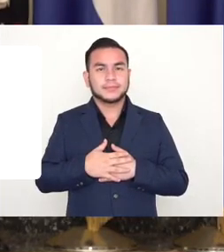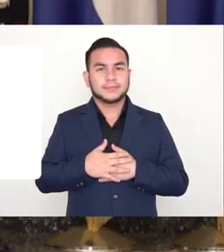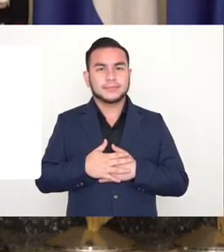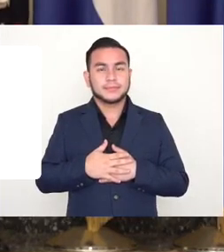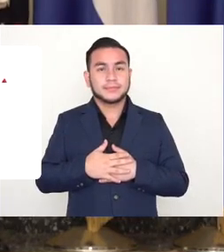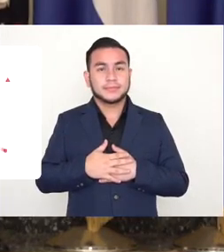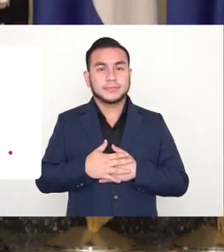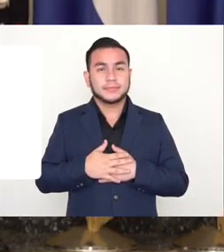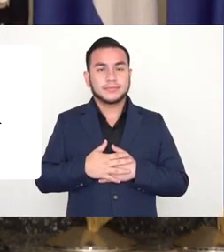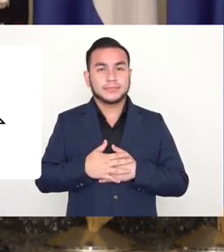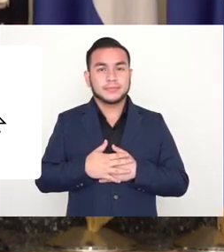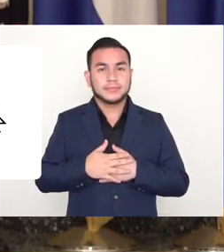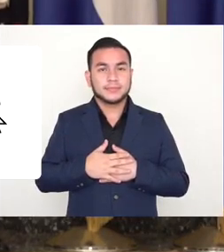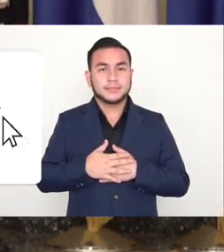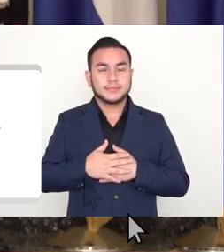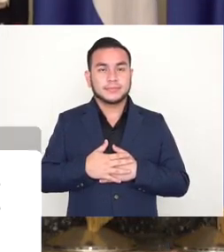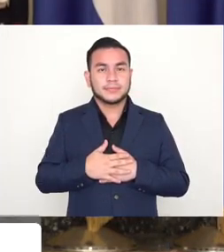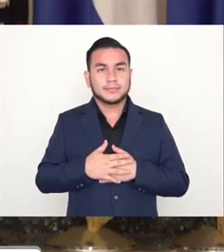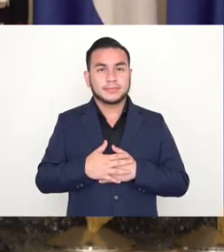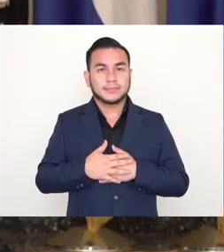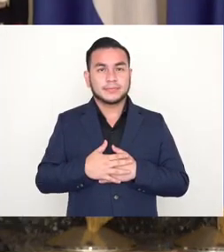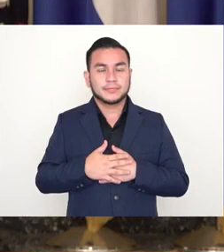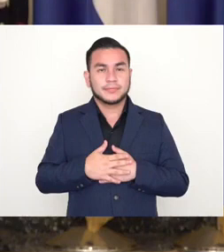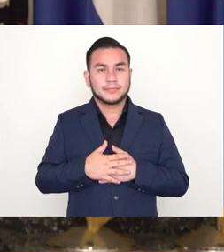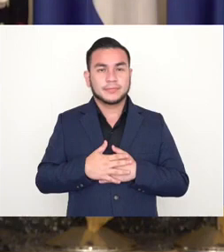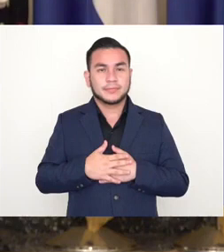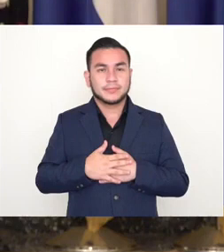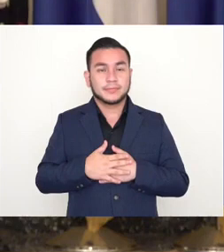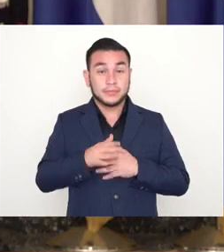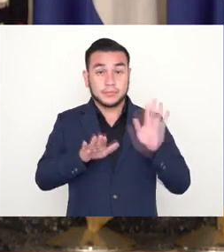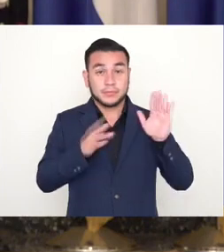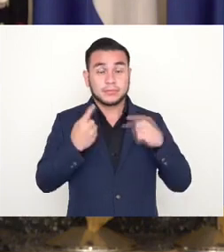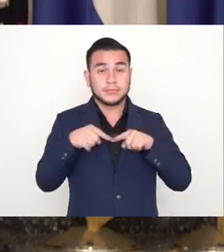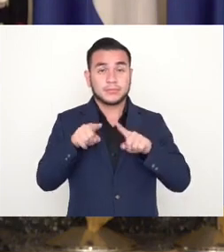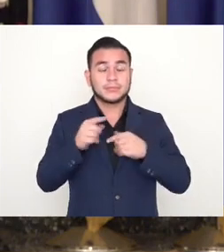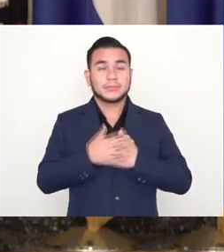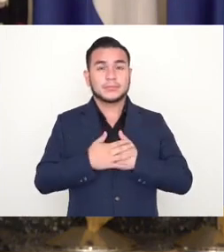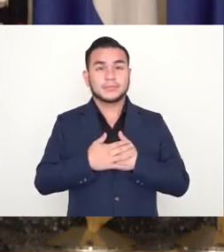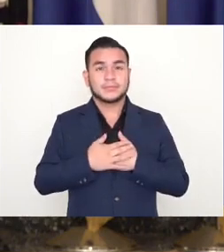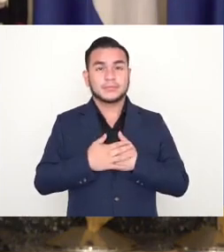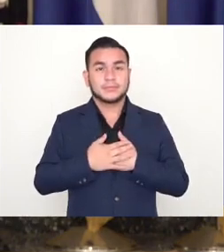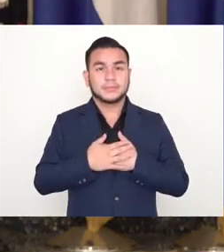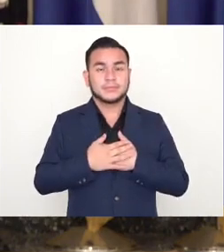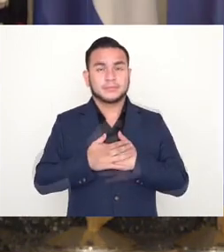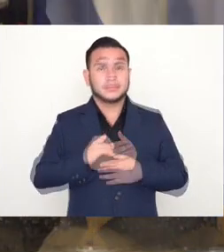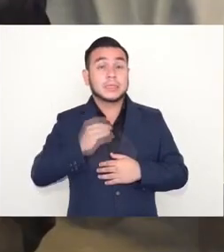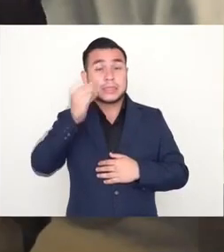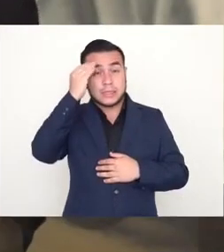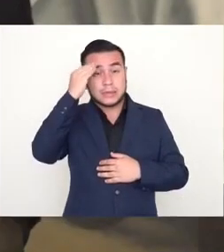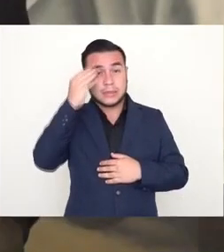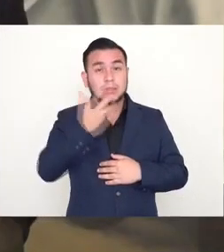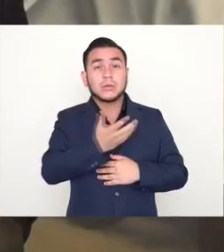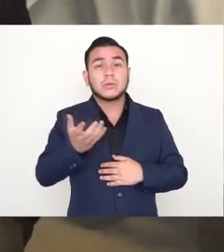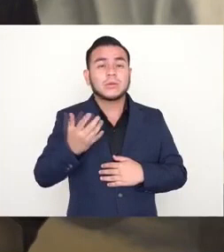fueron diferentes puntos que el mandatario nadie buque le trató en cadena nacional este 25 de septiembre pero el